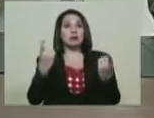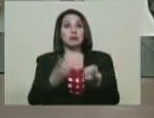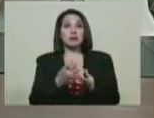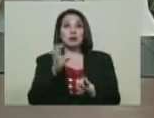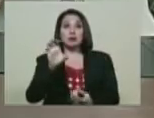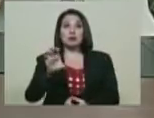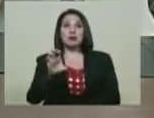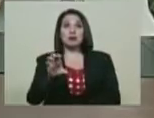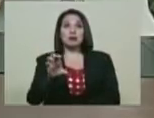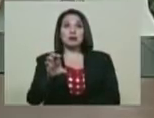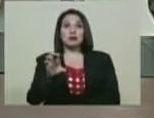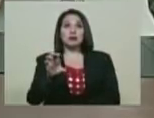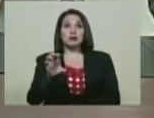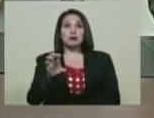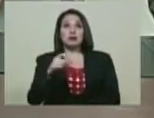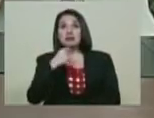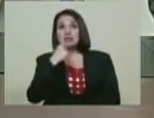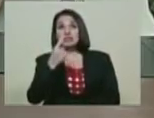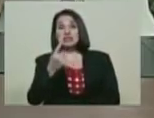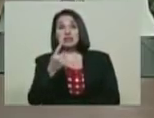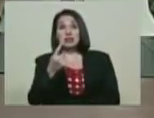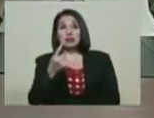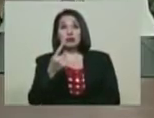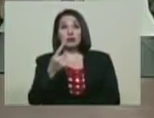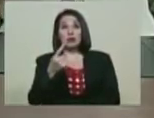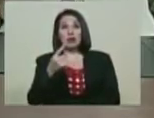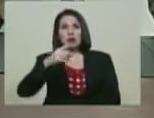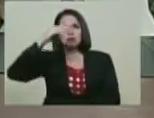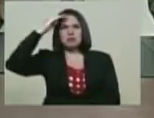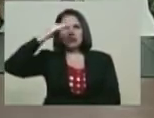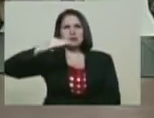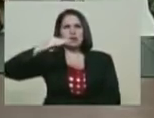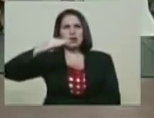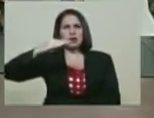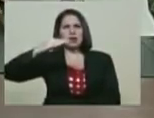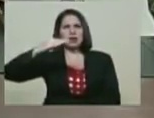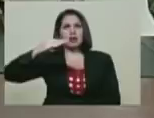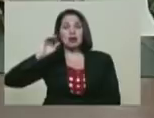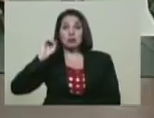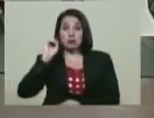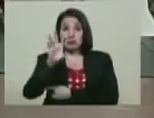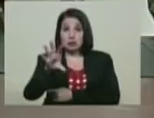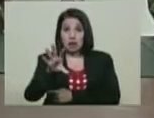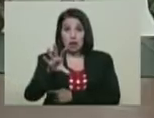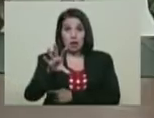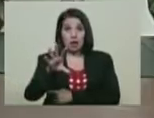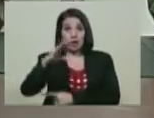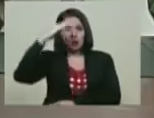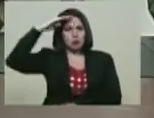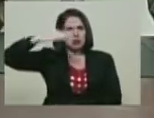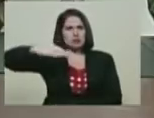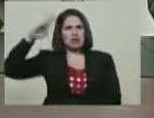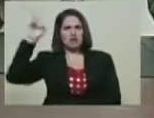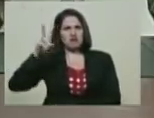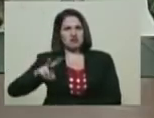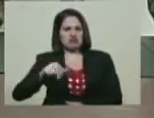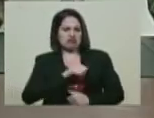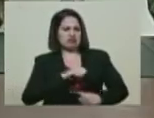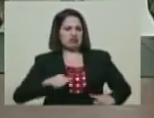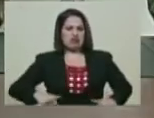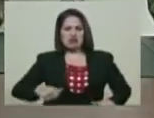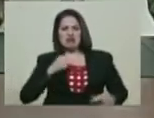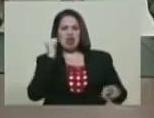diciendo, bueno, a la Fuerza Armada venezolana, un mensaje a la Fuerza Armada que deben